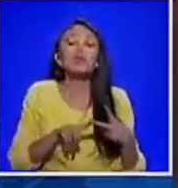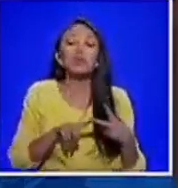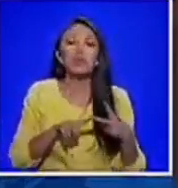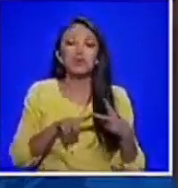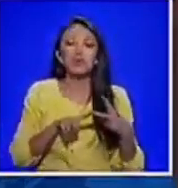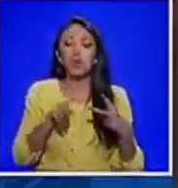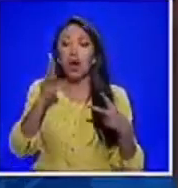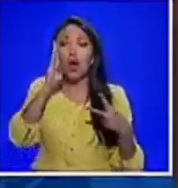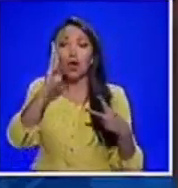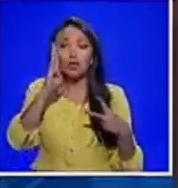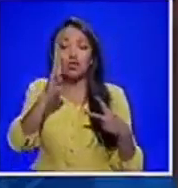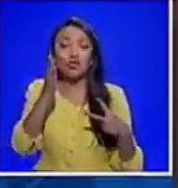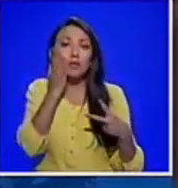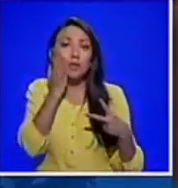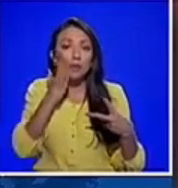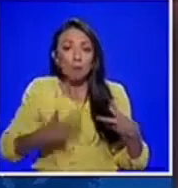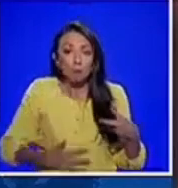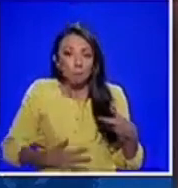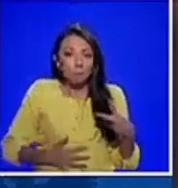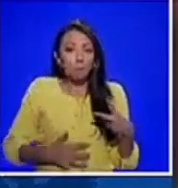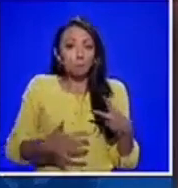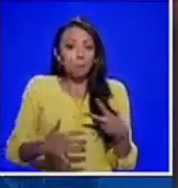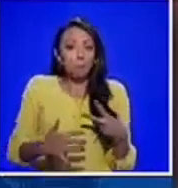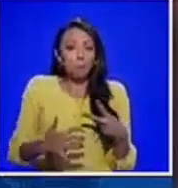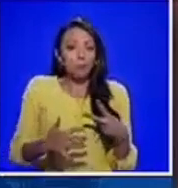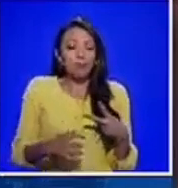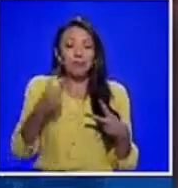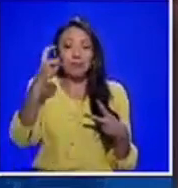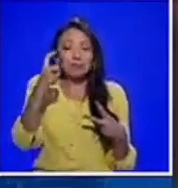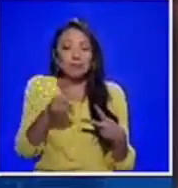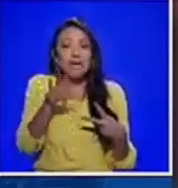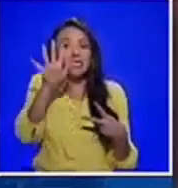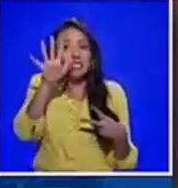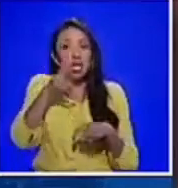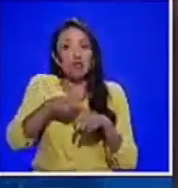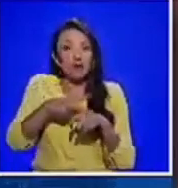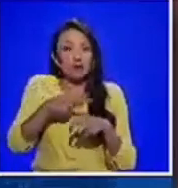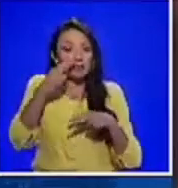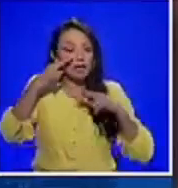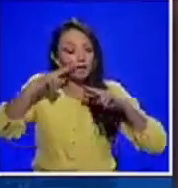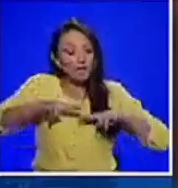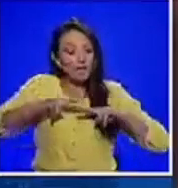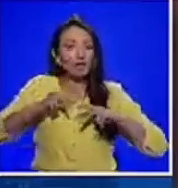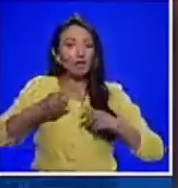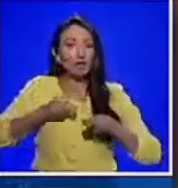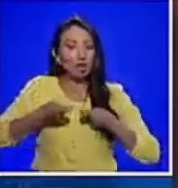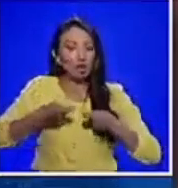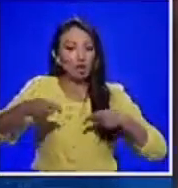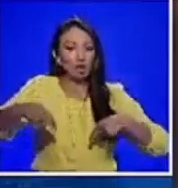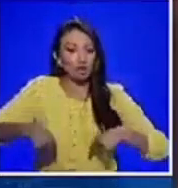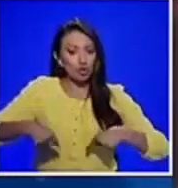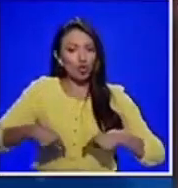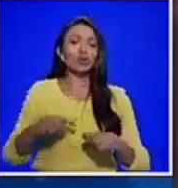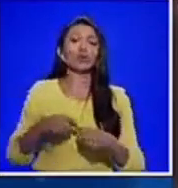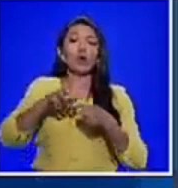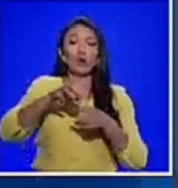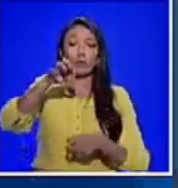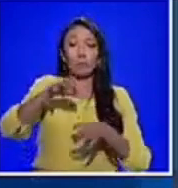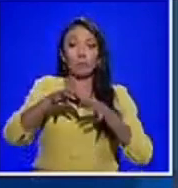para madres gestantes, que tiene que ver con al menos 5 controles prenatales, tiene que ver con el control del peso, la talla del